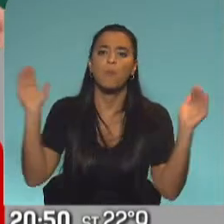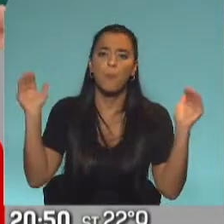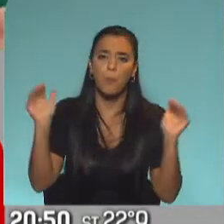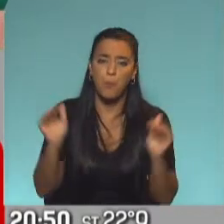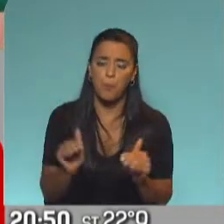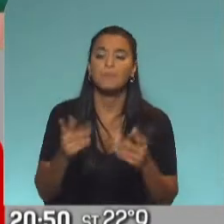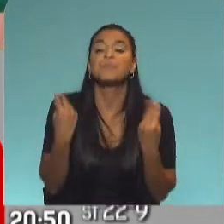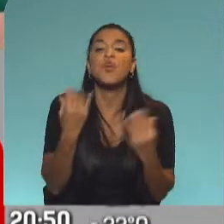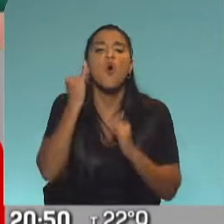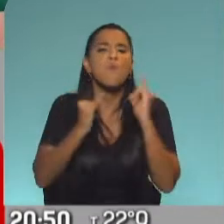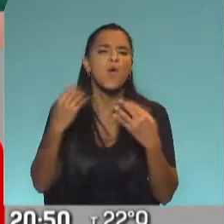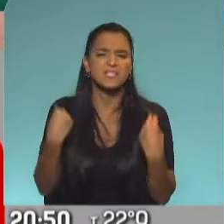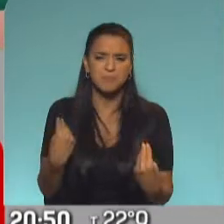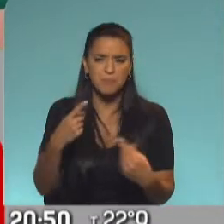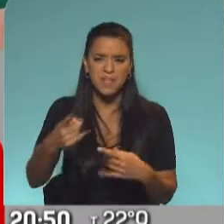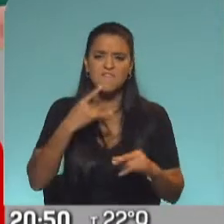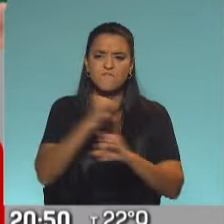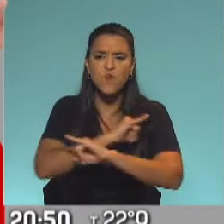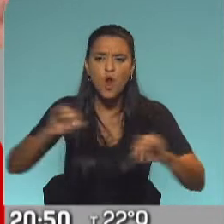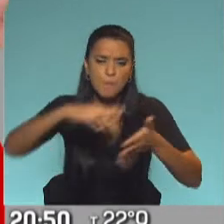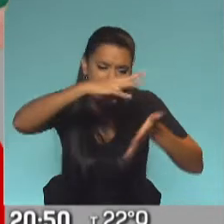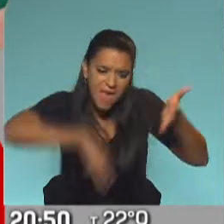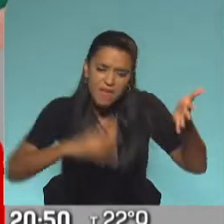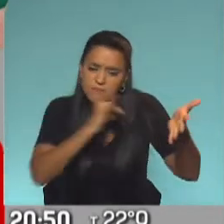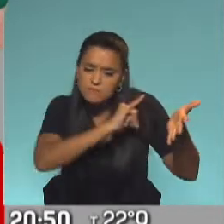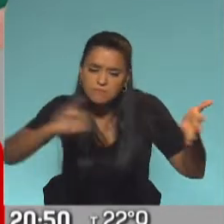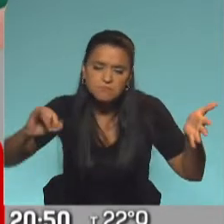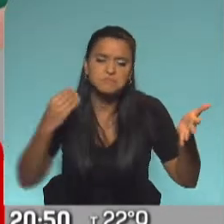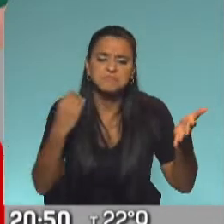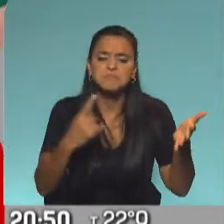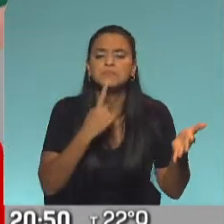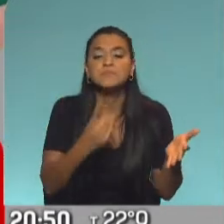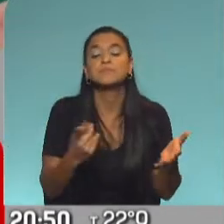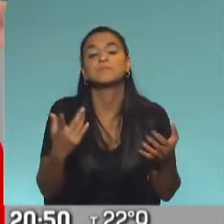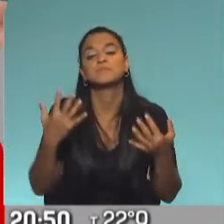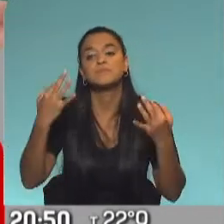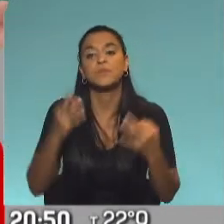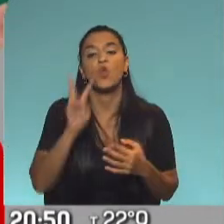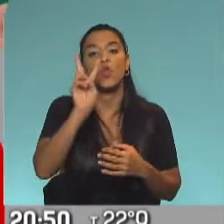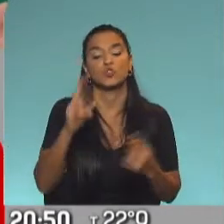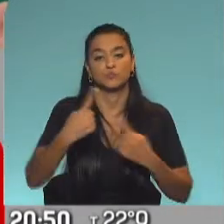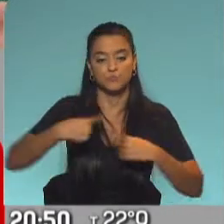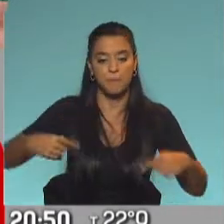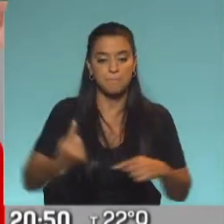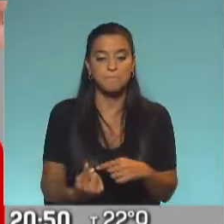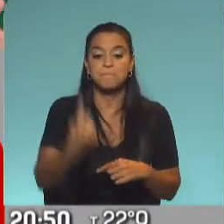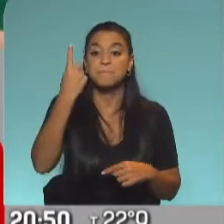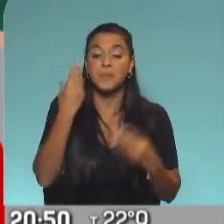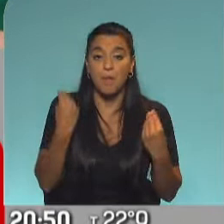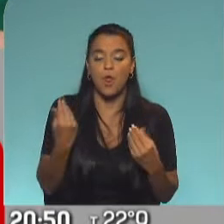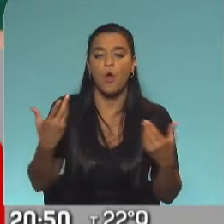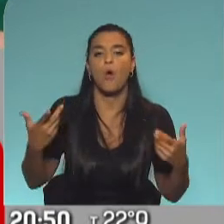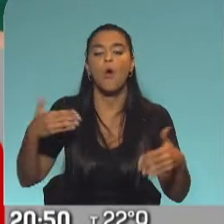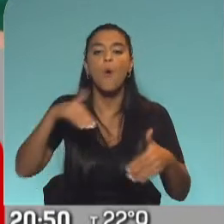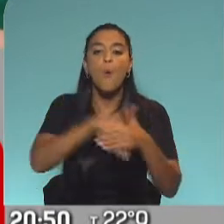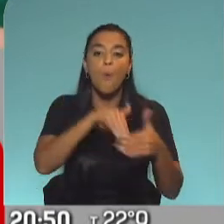qué es lo que se explica dentro del informe? Bueno, que justamente responde a dos motivos. Primero, que los bancos